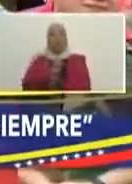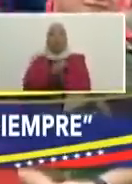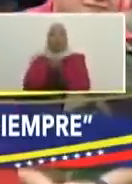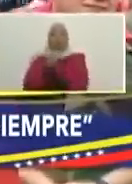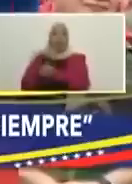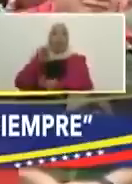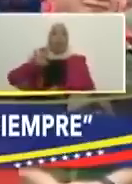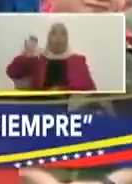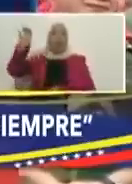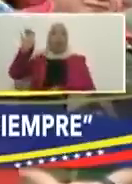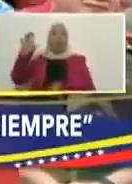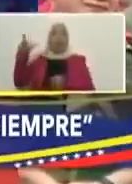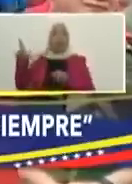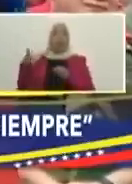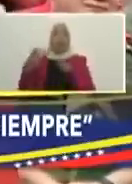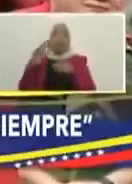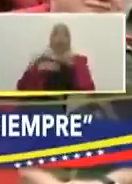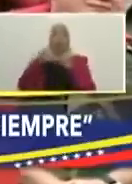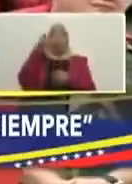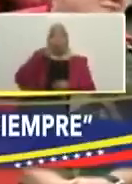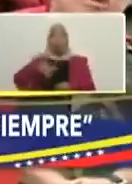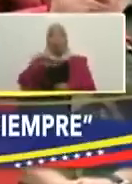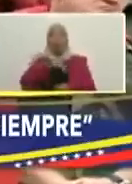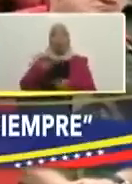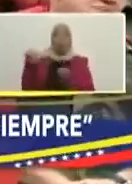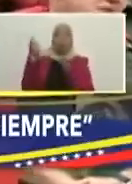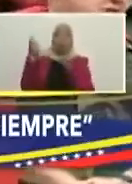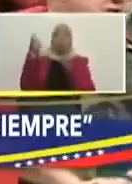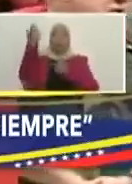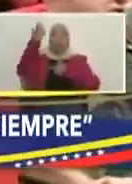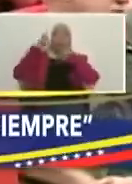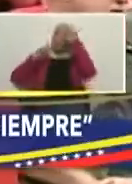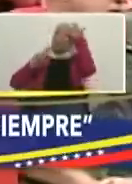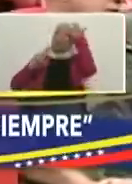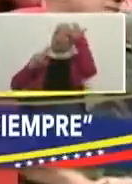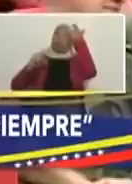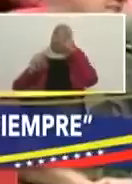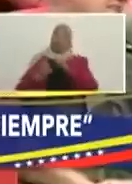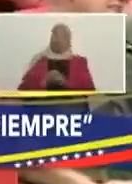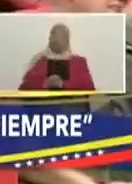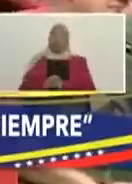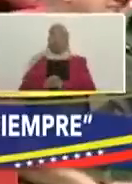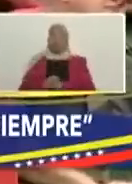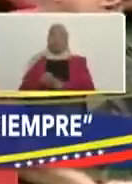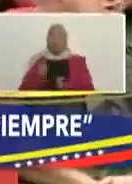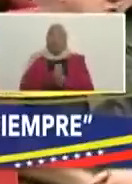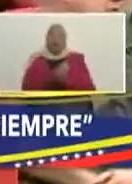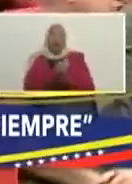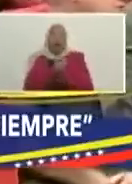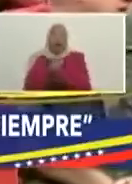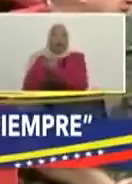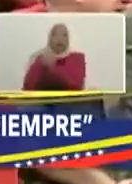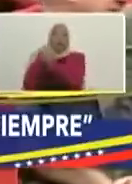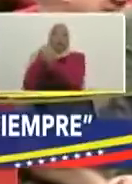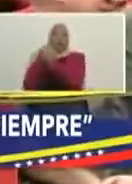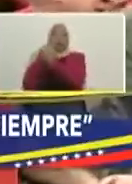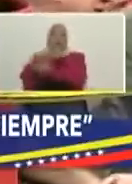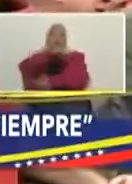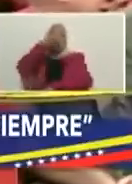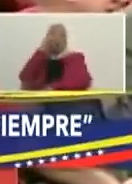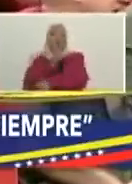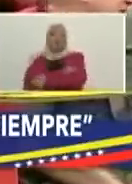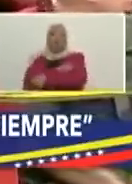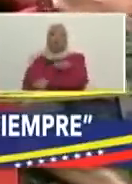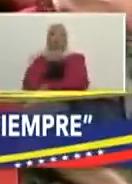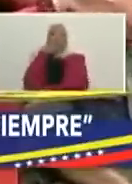patria y la lealtad al pueblo que nos enseñó nuestro comandante Chávez. amor y lealtad como fuerza